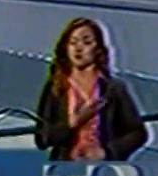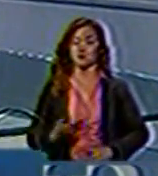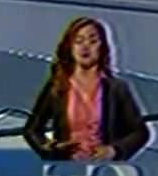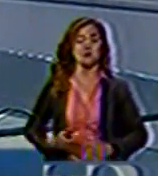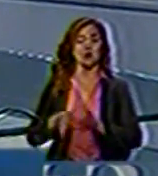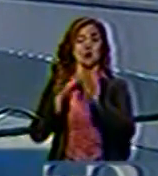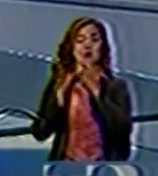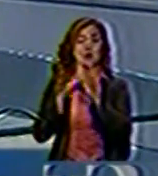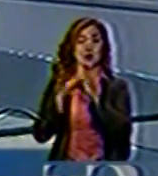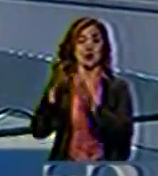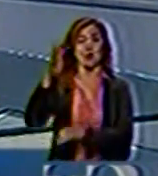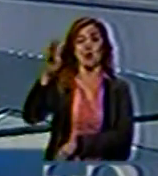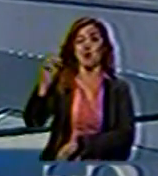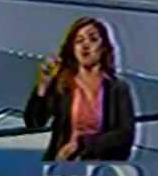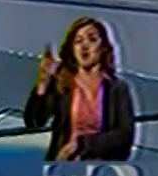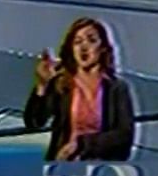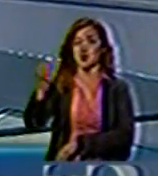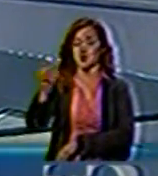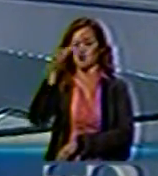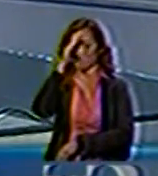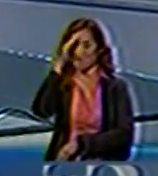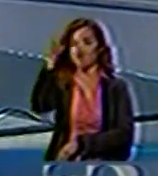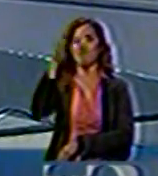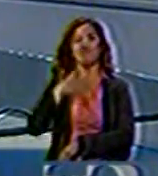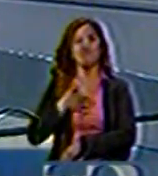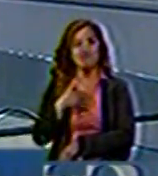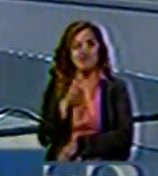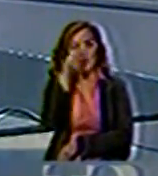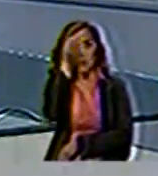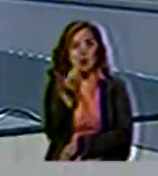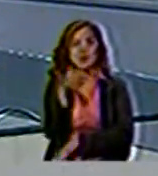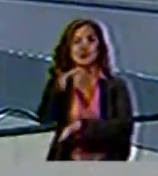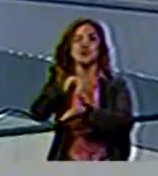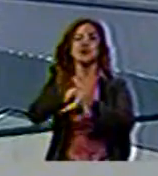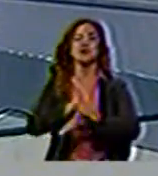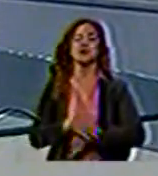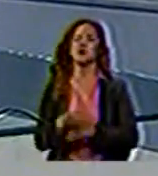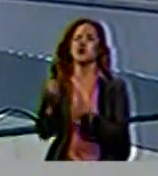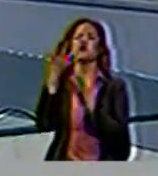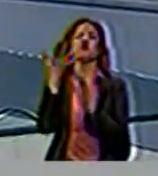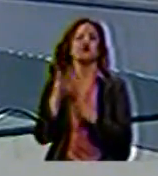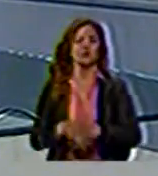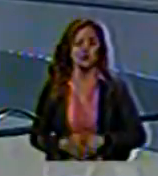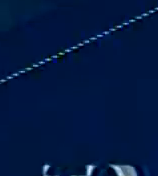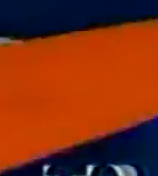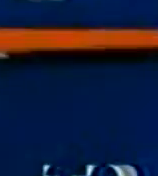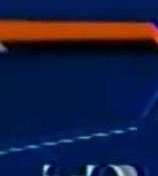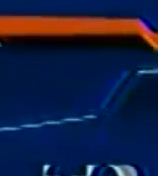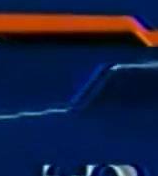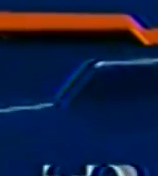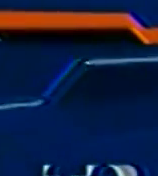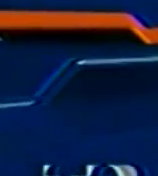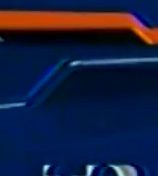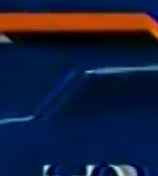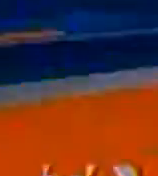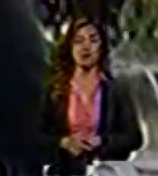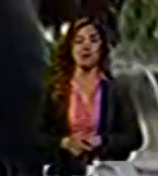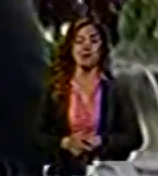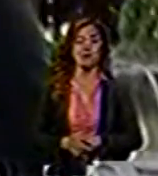nuestra compañera María Gracia Costa, a quien saludamos. María Gracia, ¿cómo estás? Muy buenas tardes. Cuéntanos sobre este anuncio.